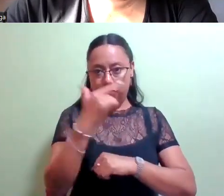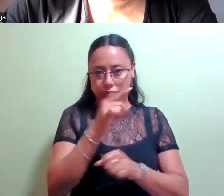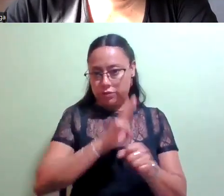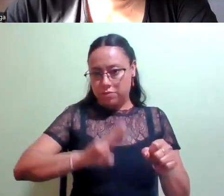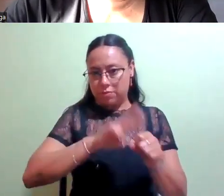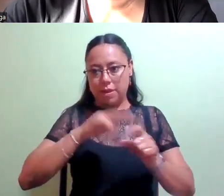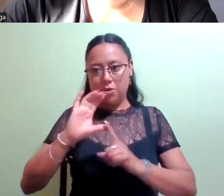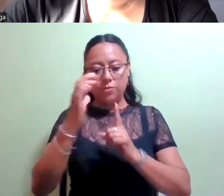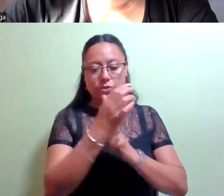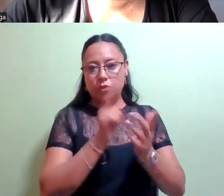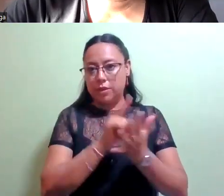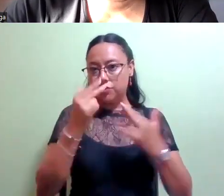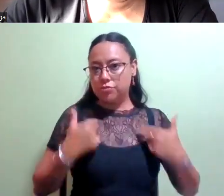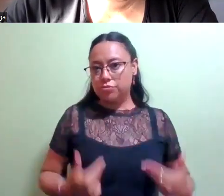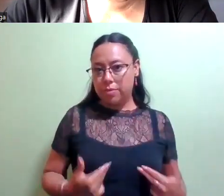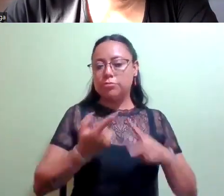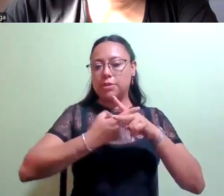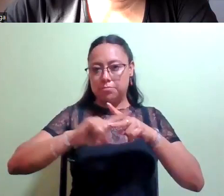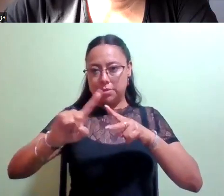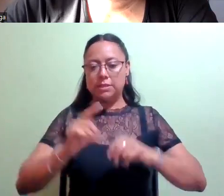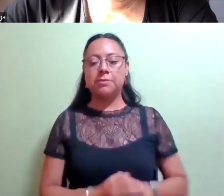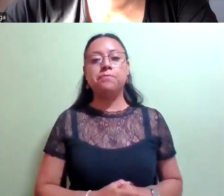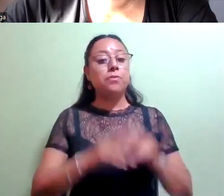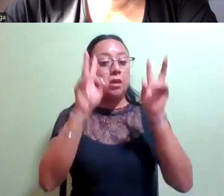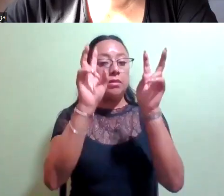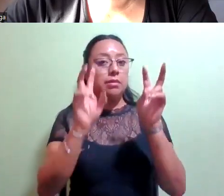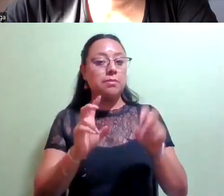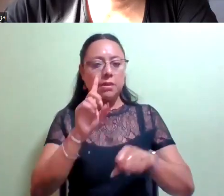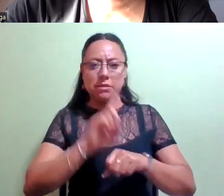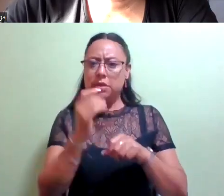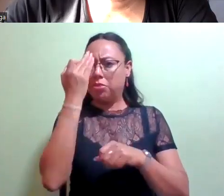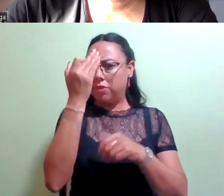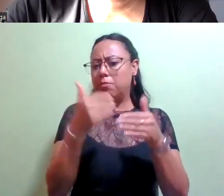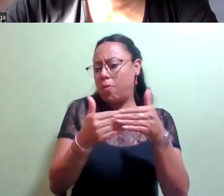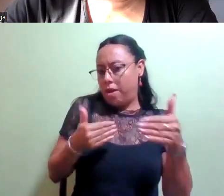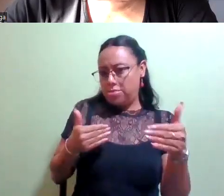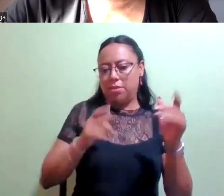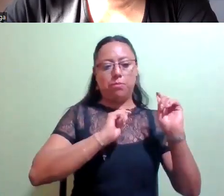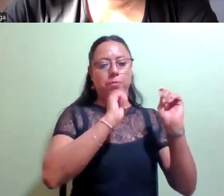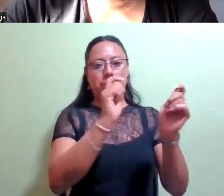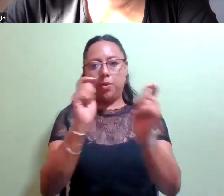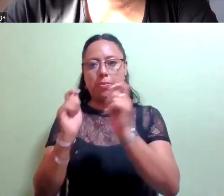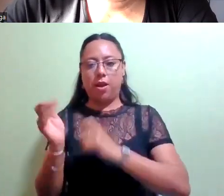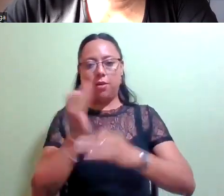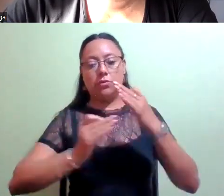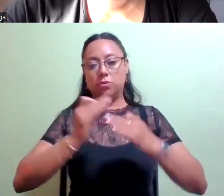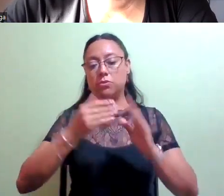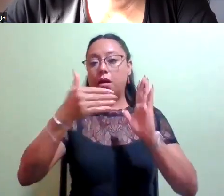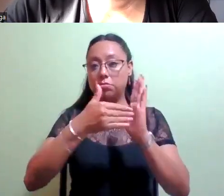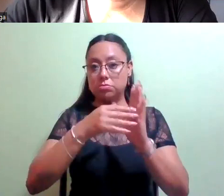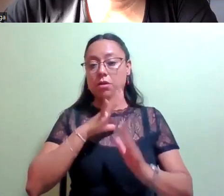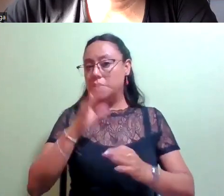de esta comisión. El orden del día de la misma ha sido distribuida con oportunidad. En ella se encuentran